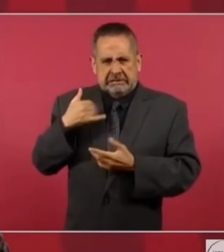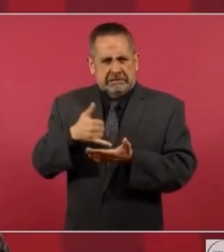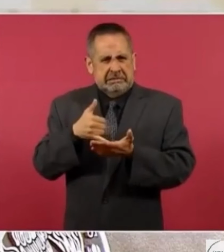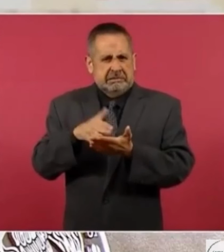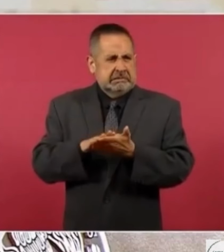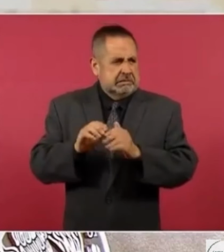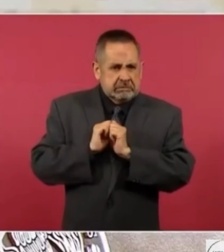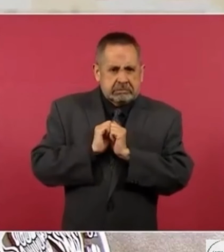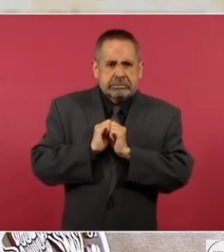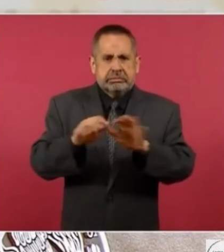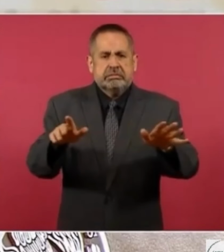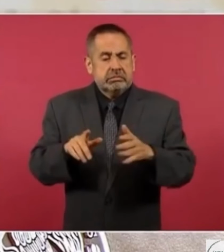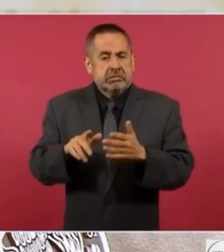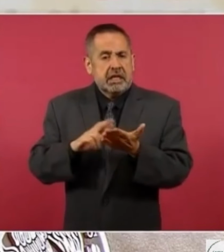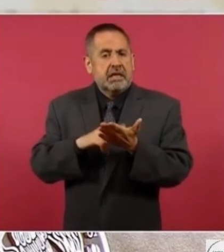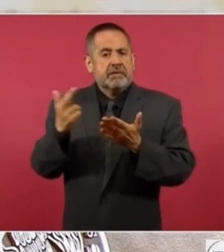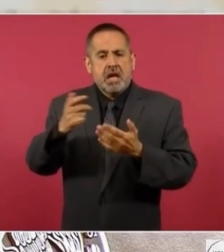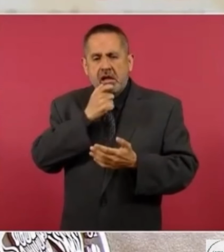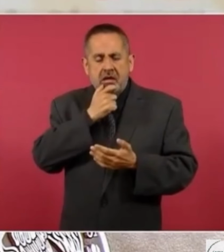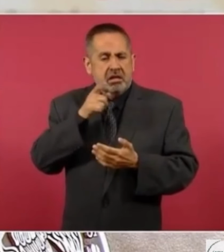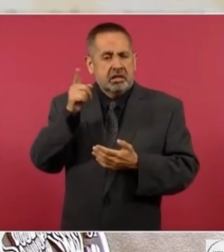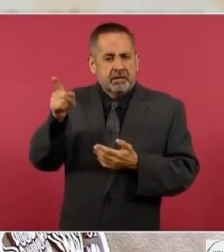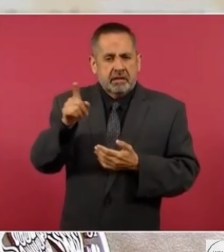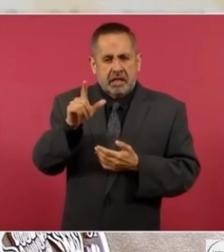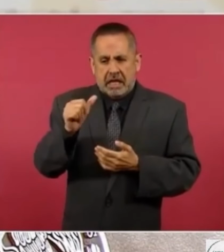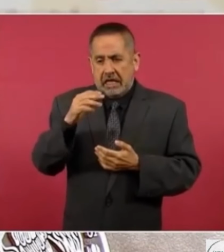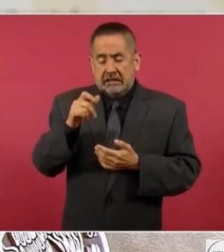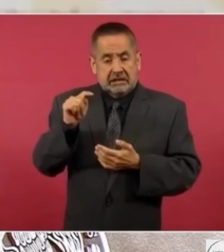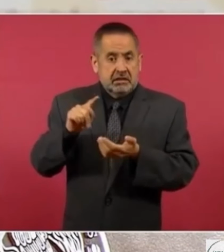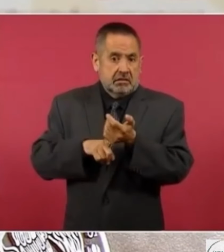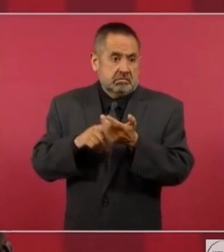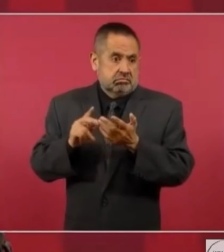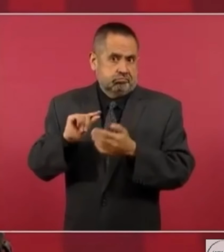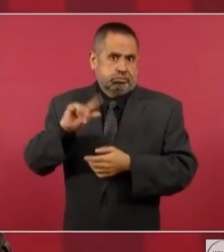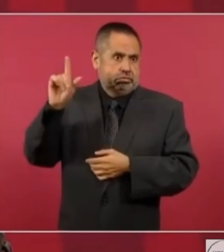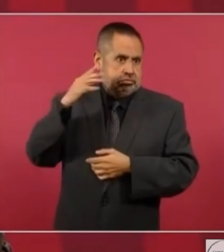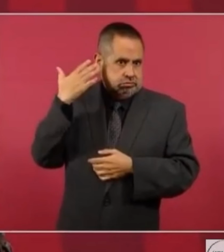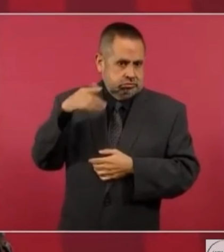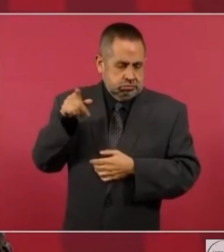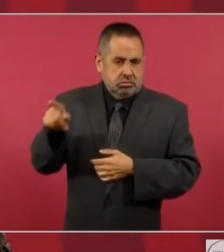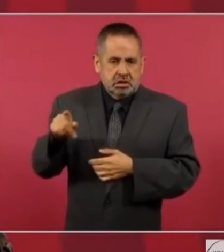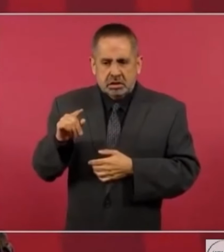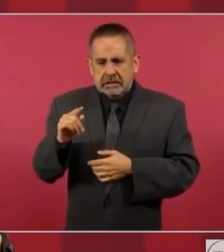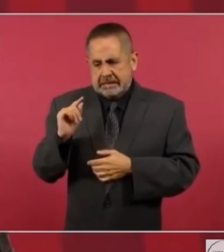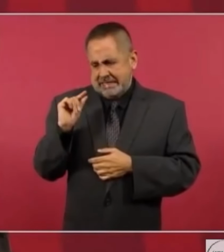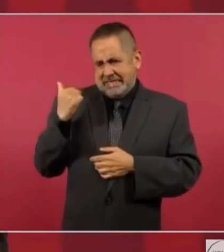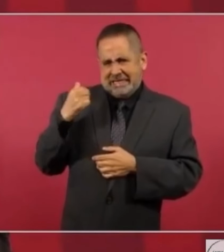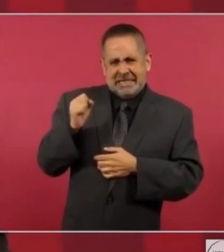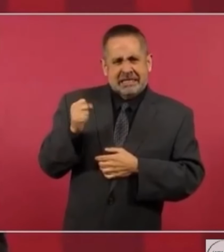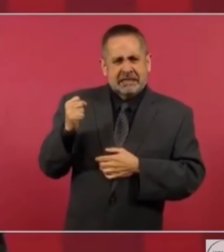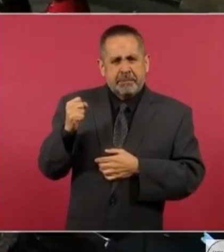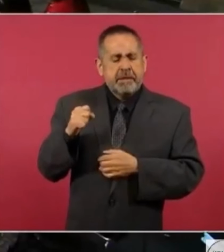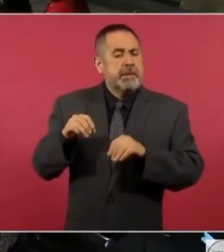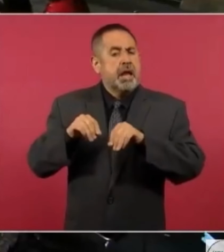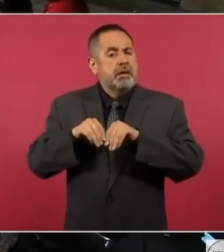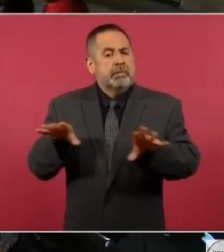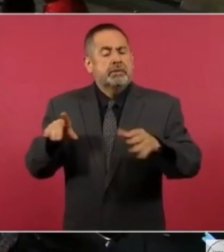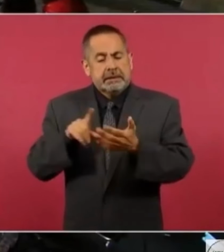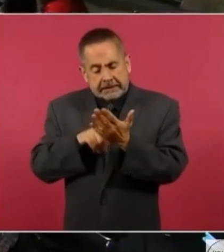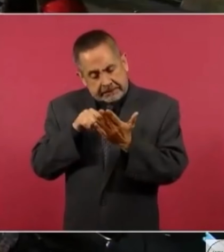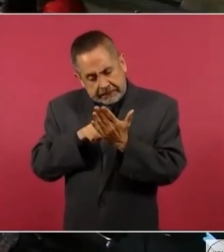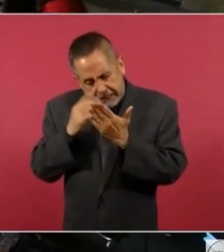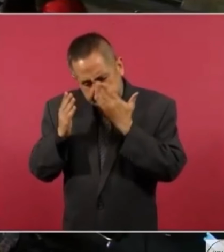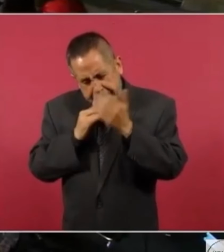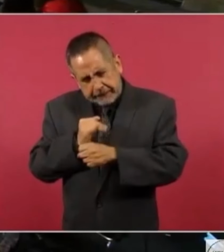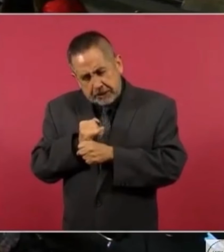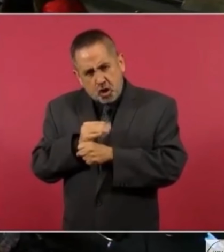publicó un estudio en la revista británica Lancet, una revista muy prestigiosa, y en septiembre se publicó justamente un